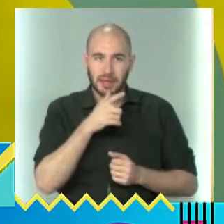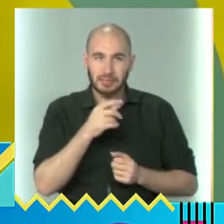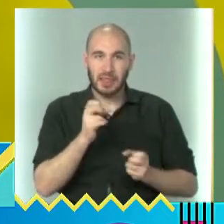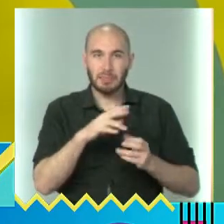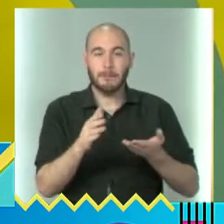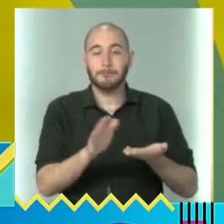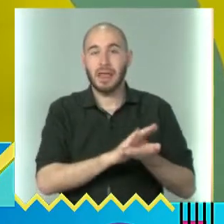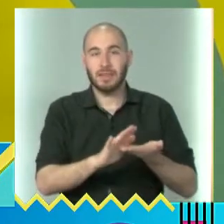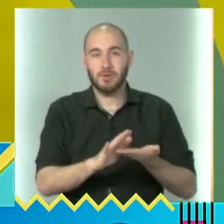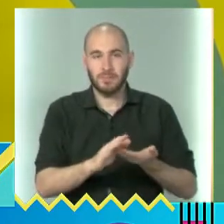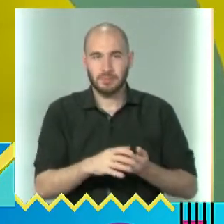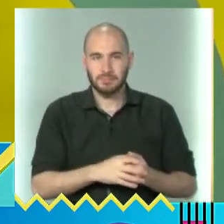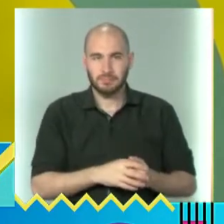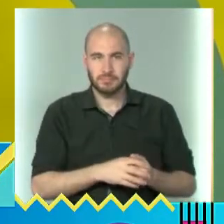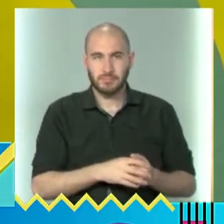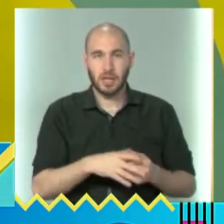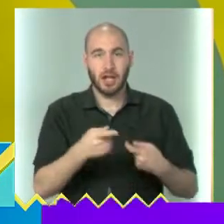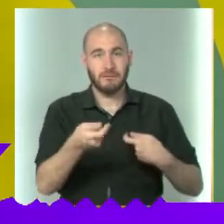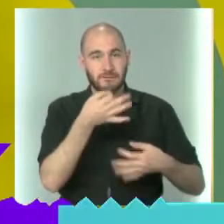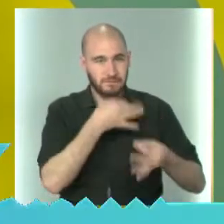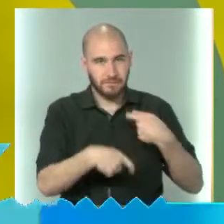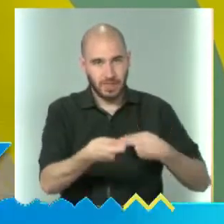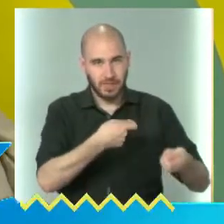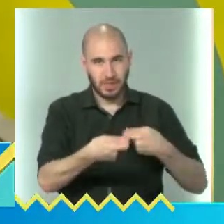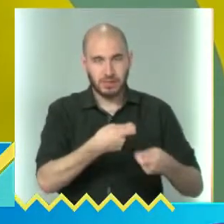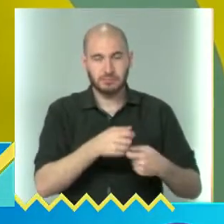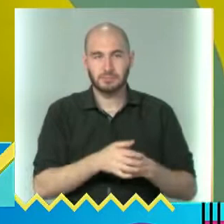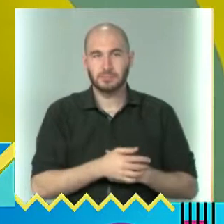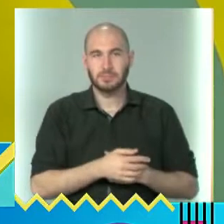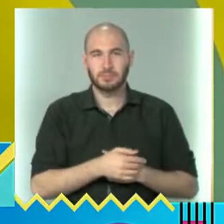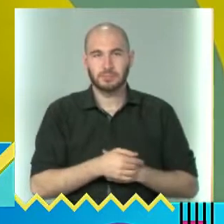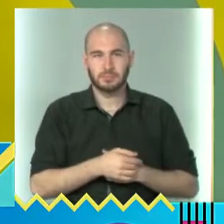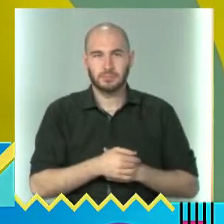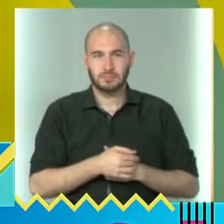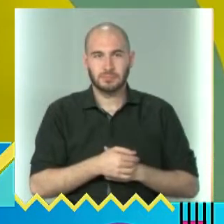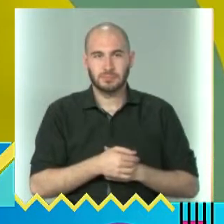de plataformas comerciales, claro, en las cuales es